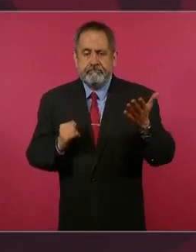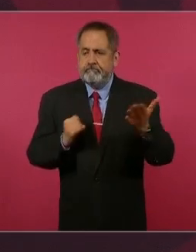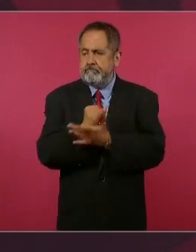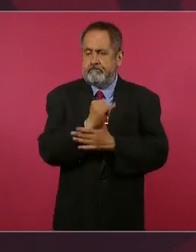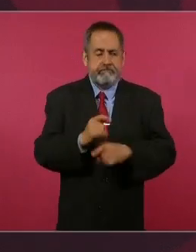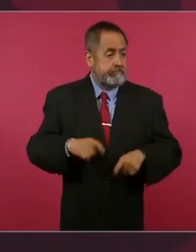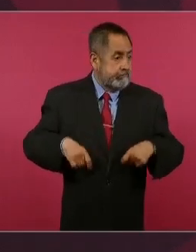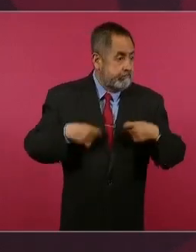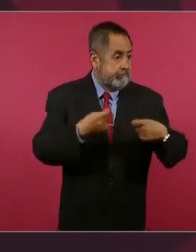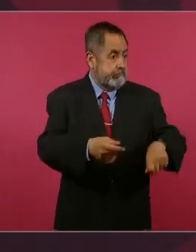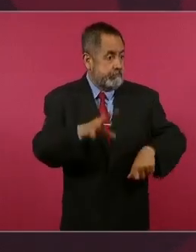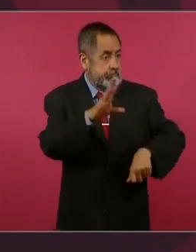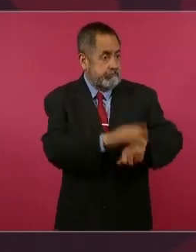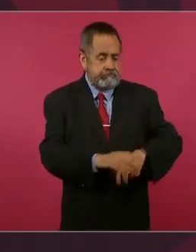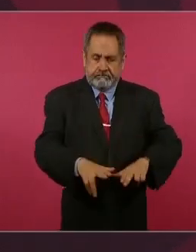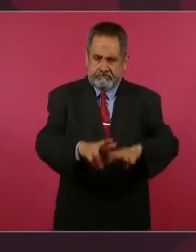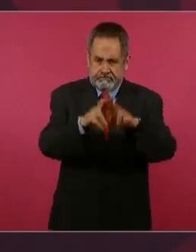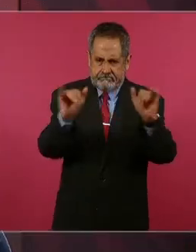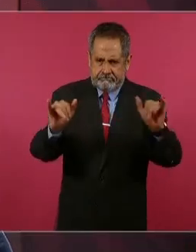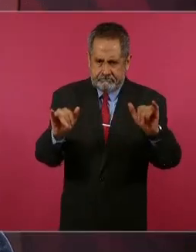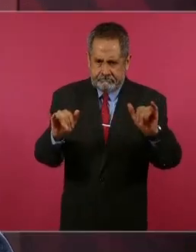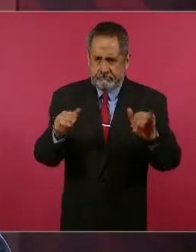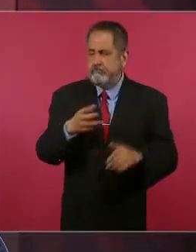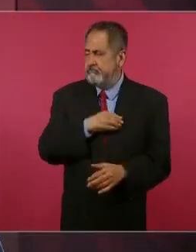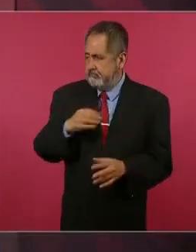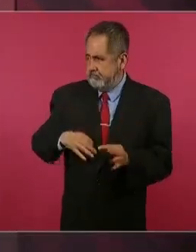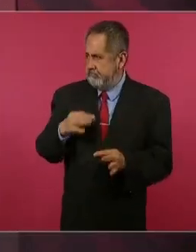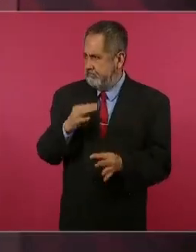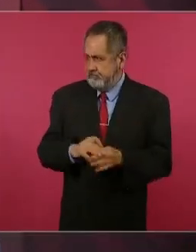entregar ninguna concesión y hemos cumplido.